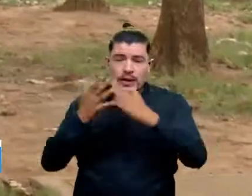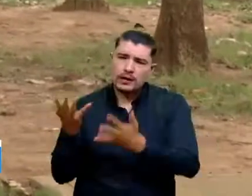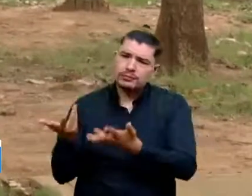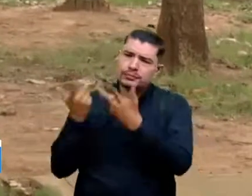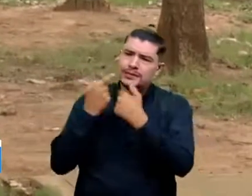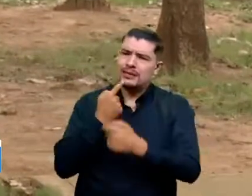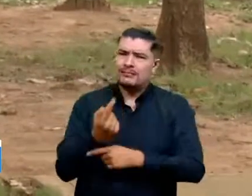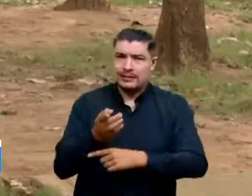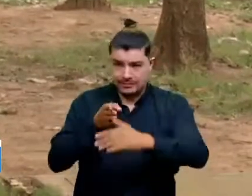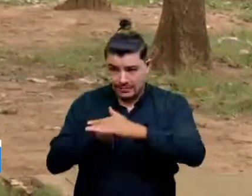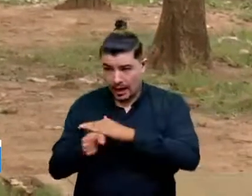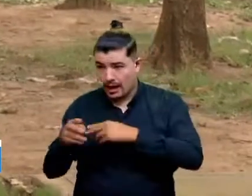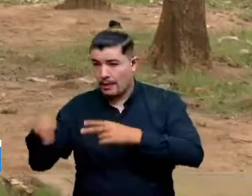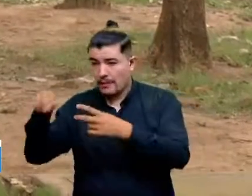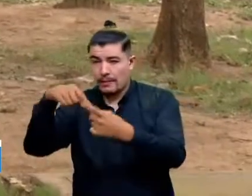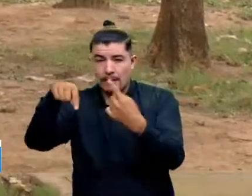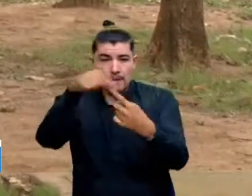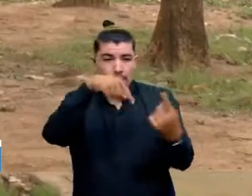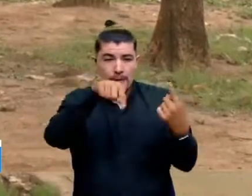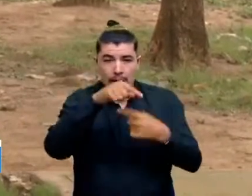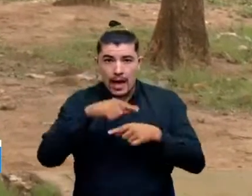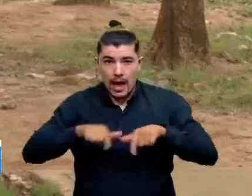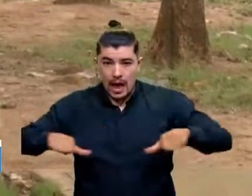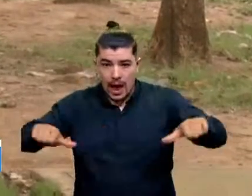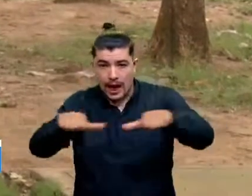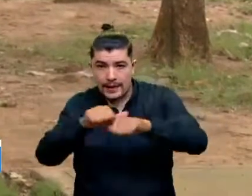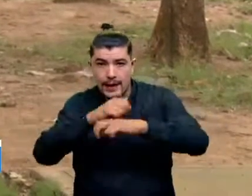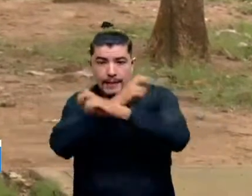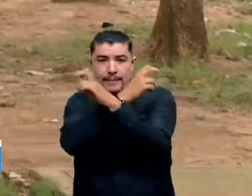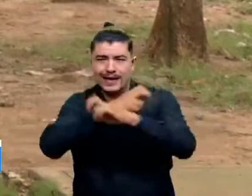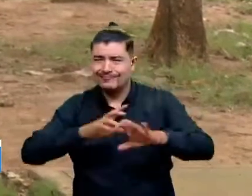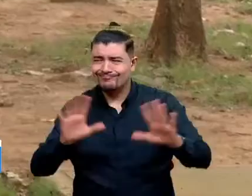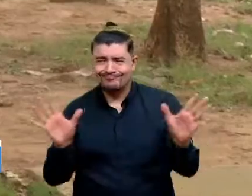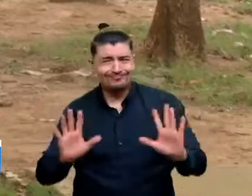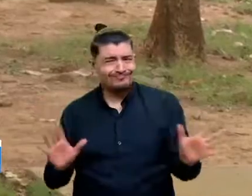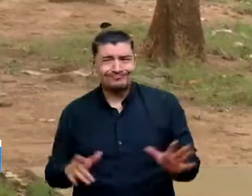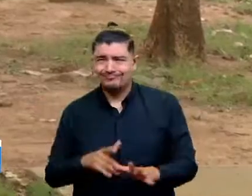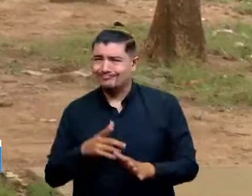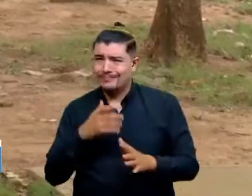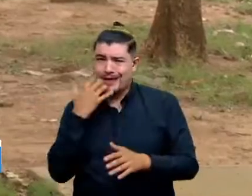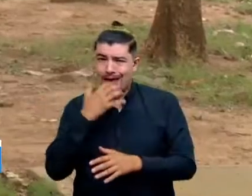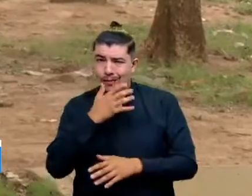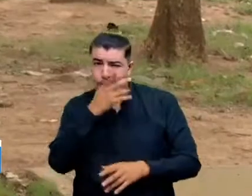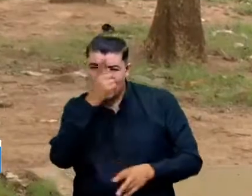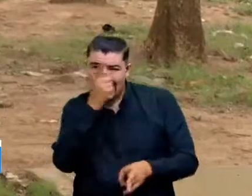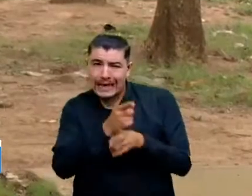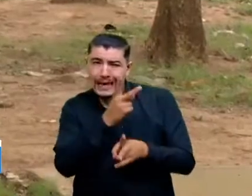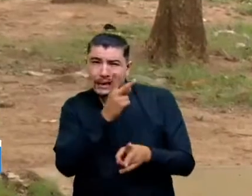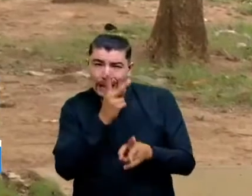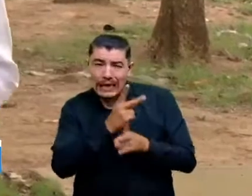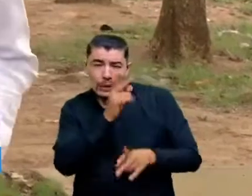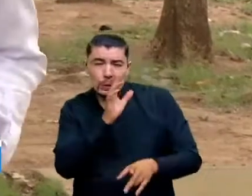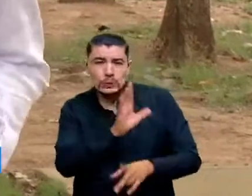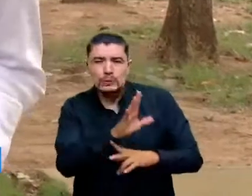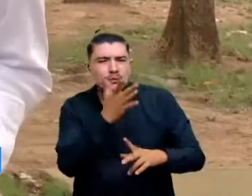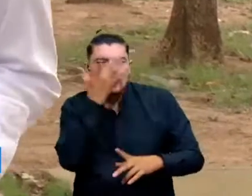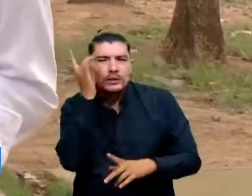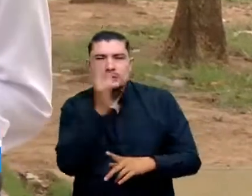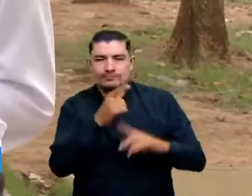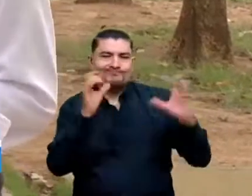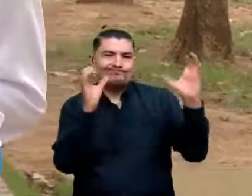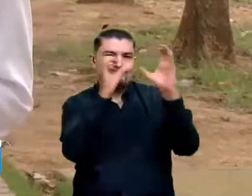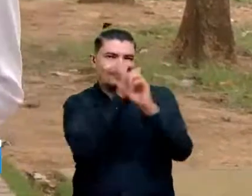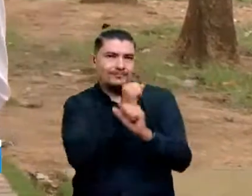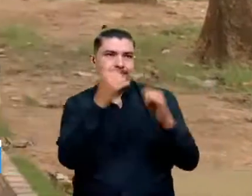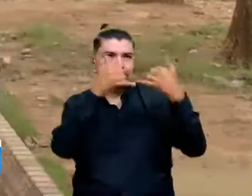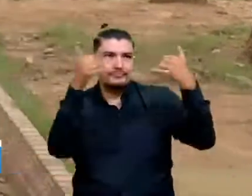es difícil transitar por este sector público debido a que se encuentra en total oscuridad. Y precisamente en este momento me acompaña